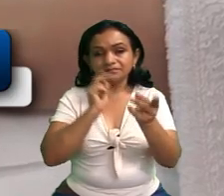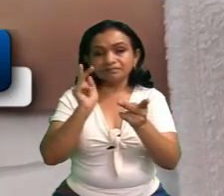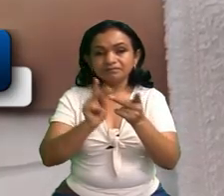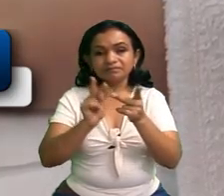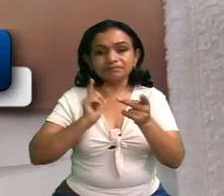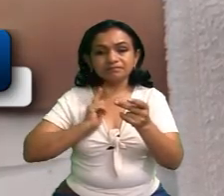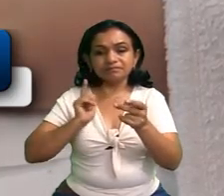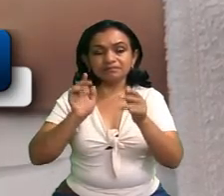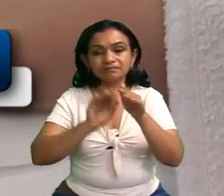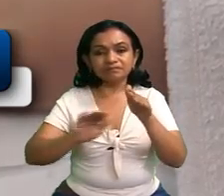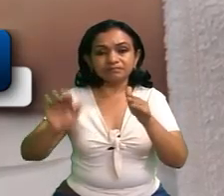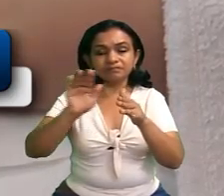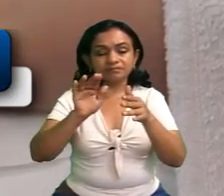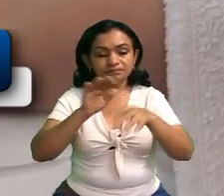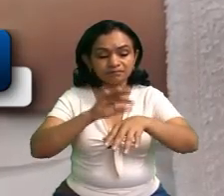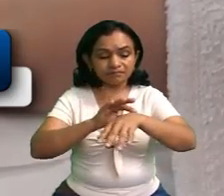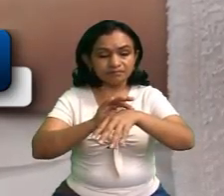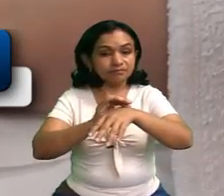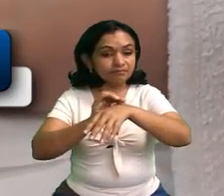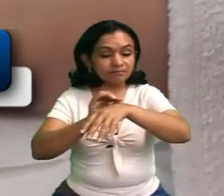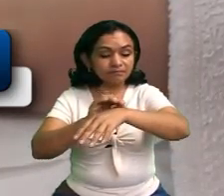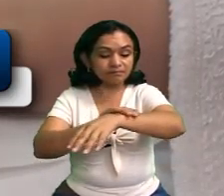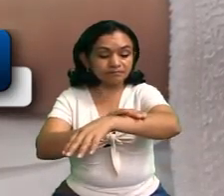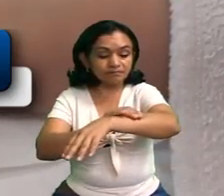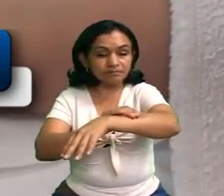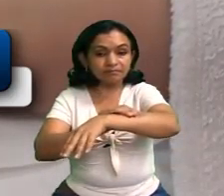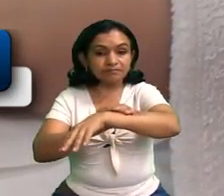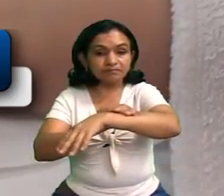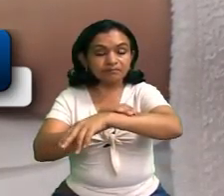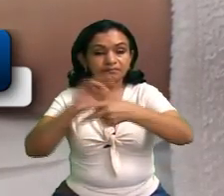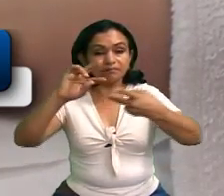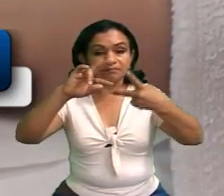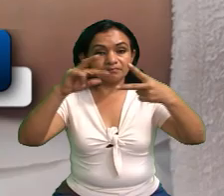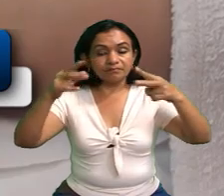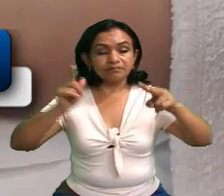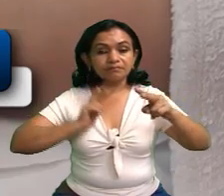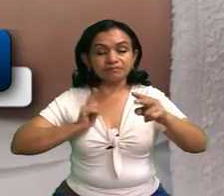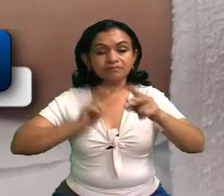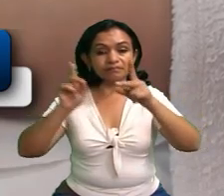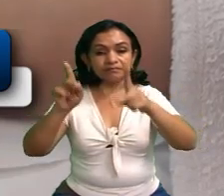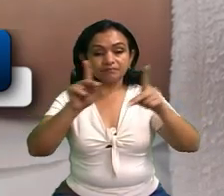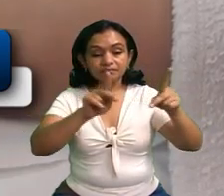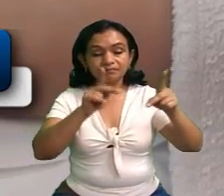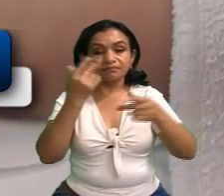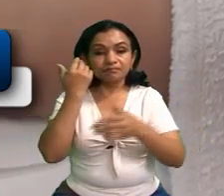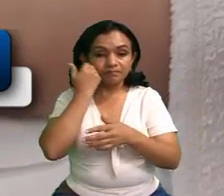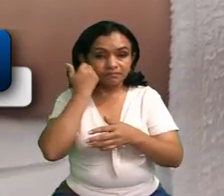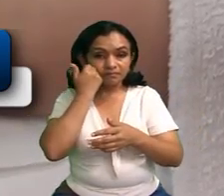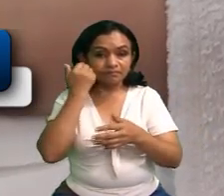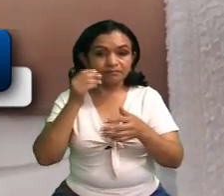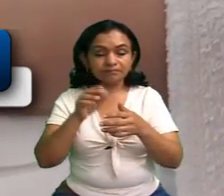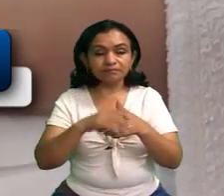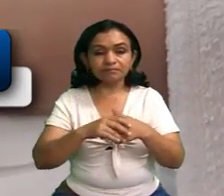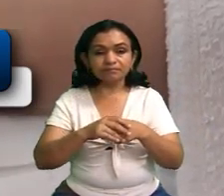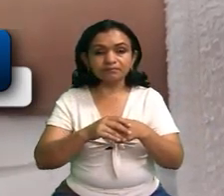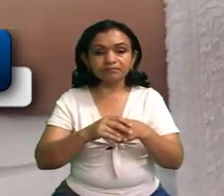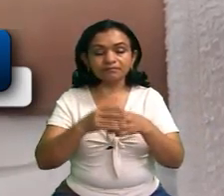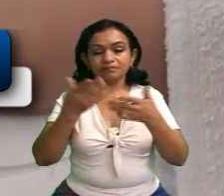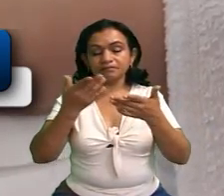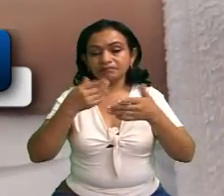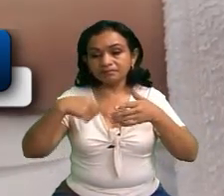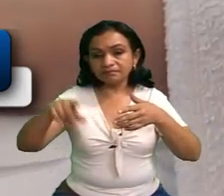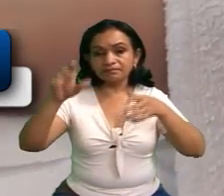más que ver con el tipo de piel o la calidad de piel genéticamente que tenga el paciente. Por ejemplo, los chicos que van al